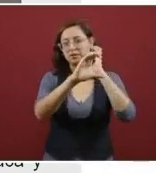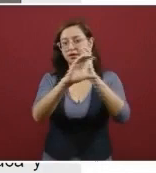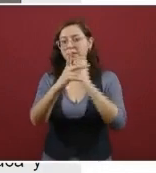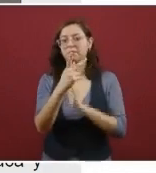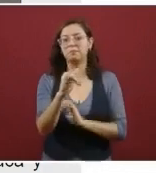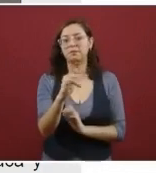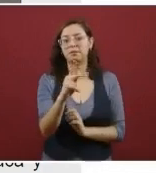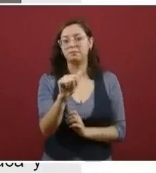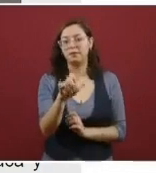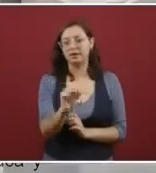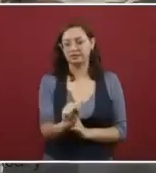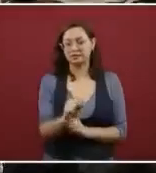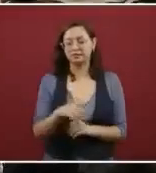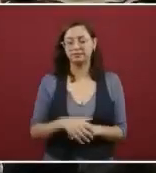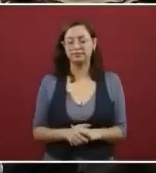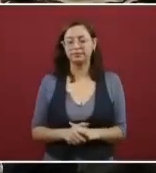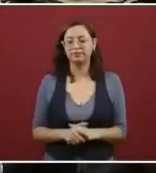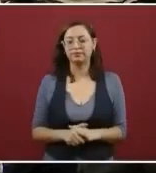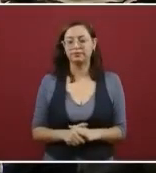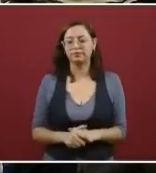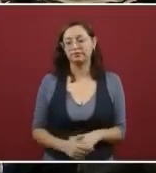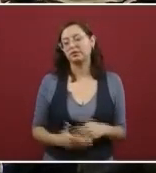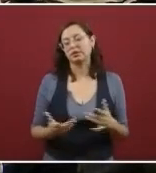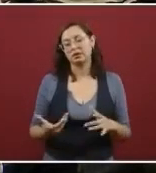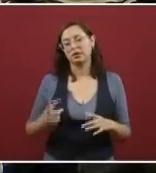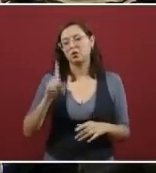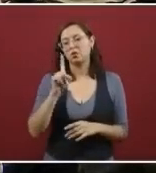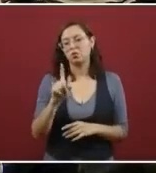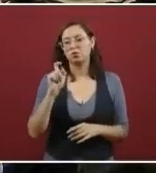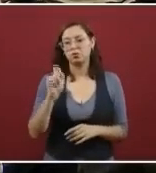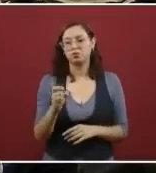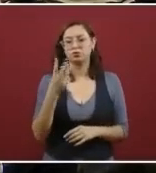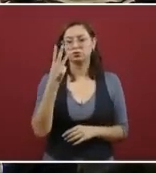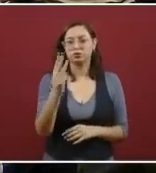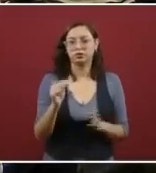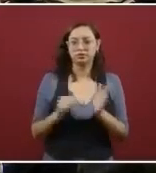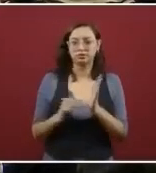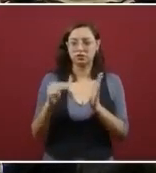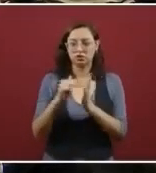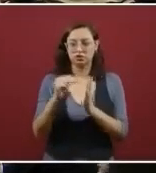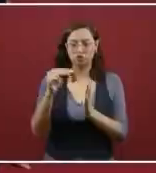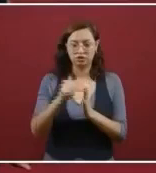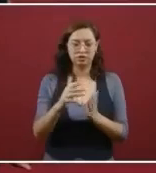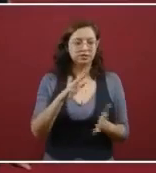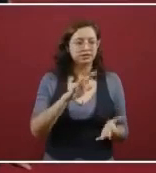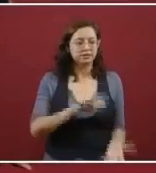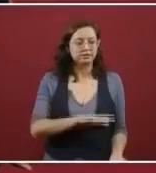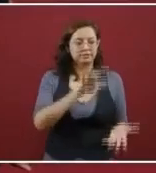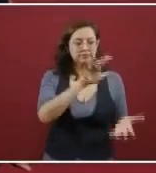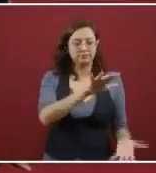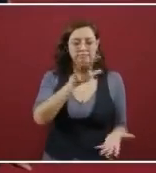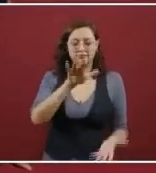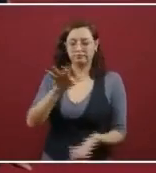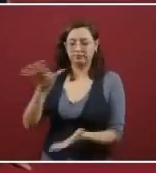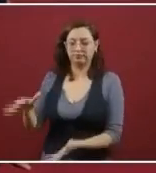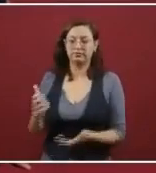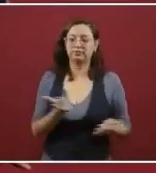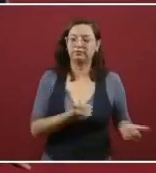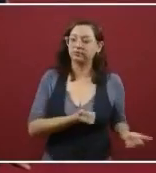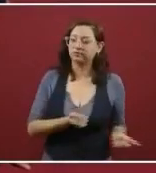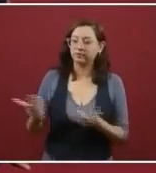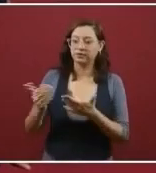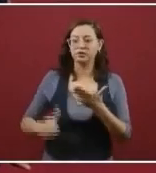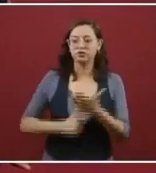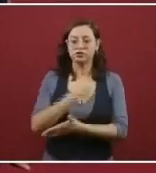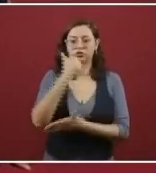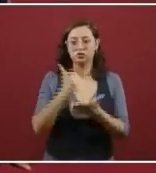son detalles ya. Por ejemplo, 1.3 millones de este volumen se mandó a la Ciudad de México y al Valle, que